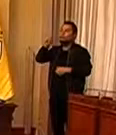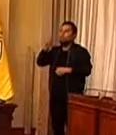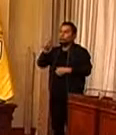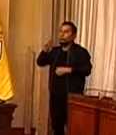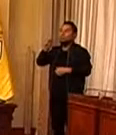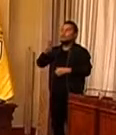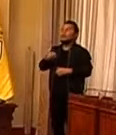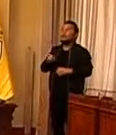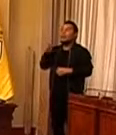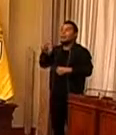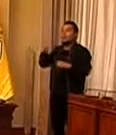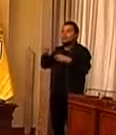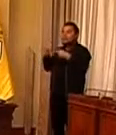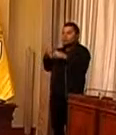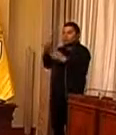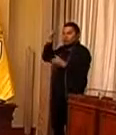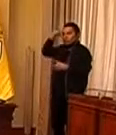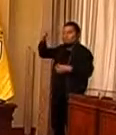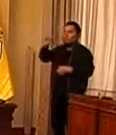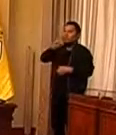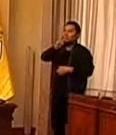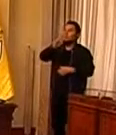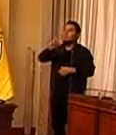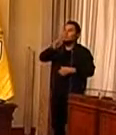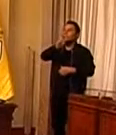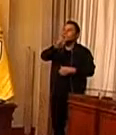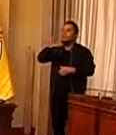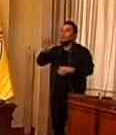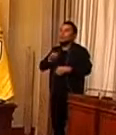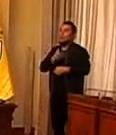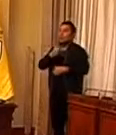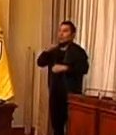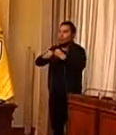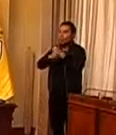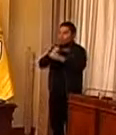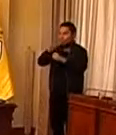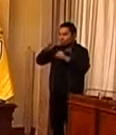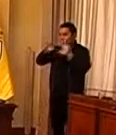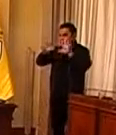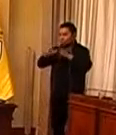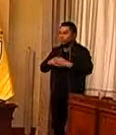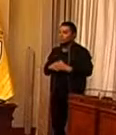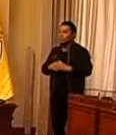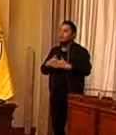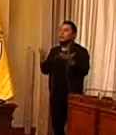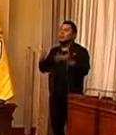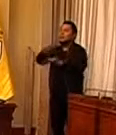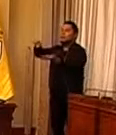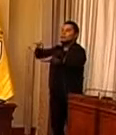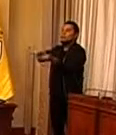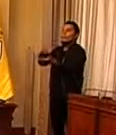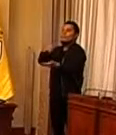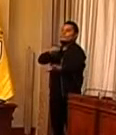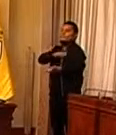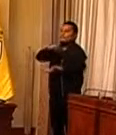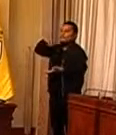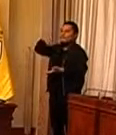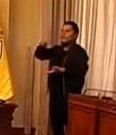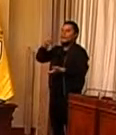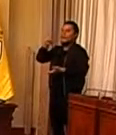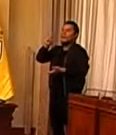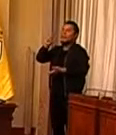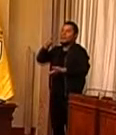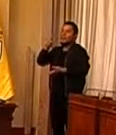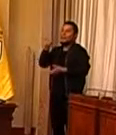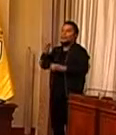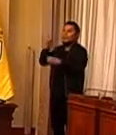y autoriza su viaje del 21 al 25 de mayo del 2018 inclusive a la ciudad de Madrid, España, para su